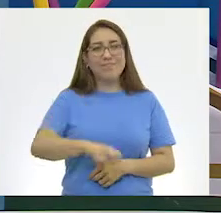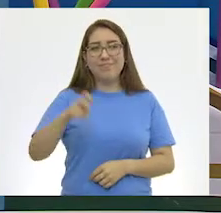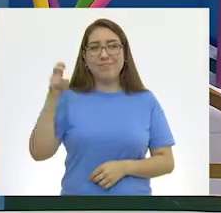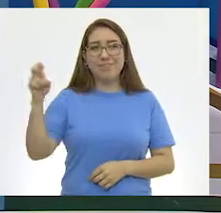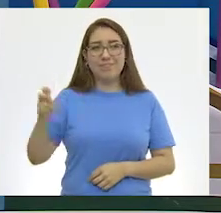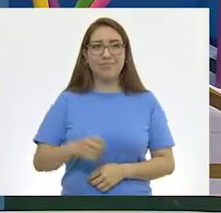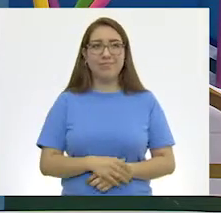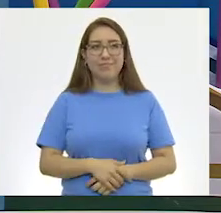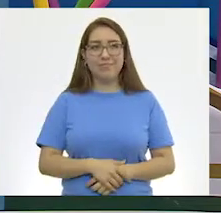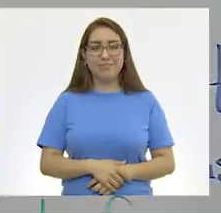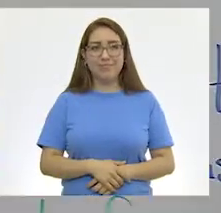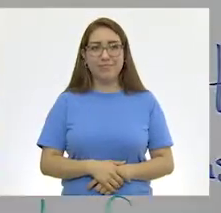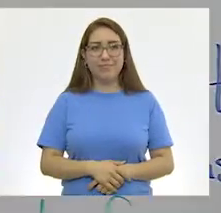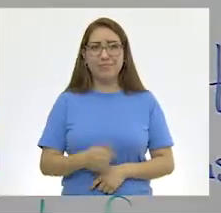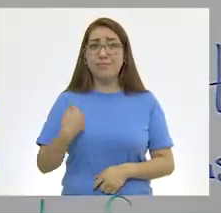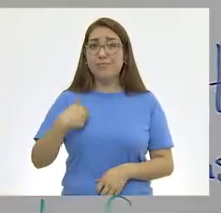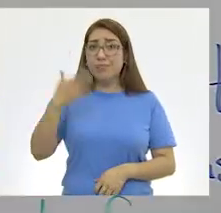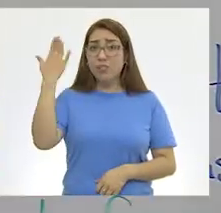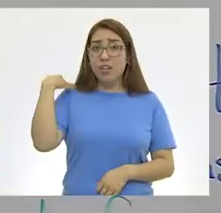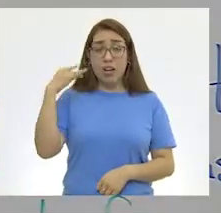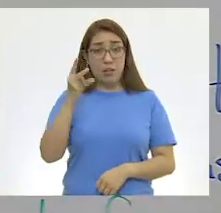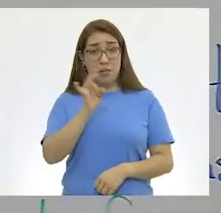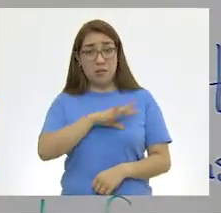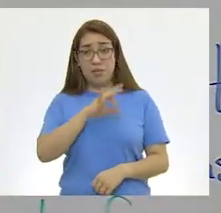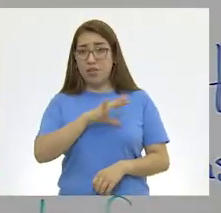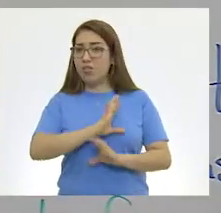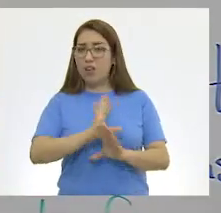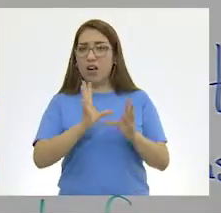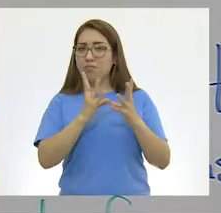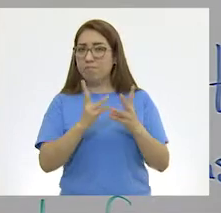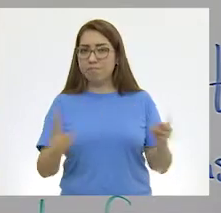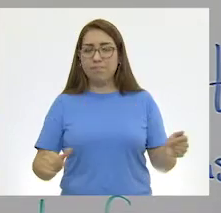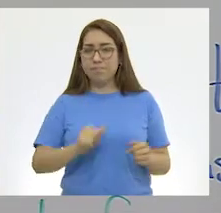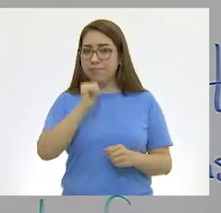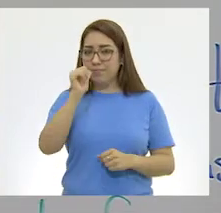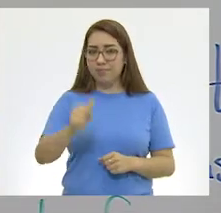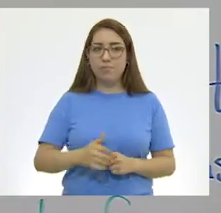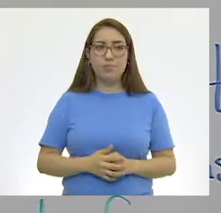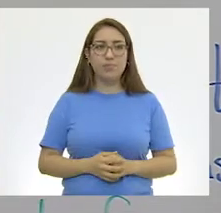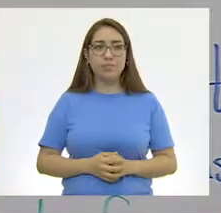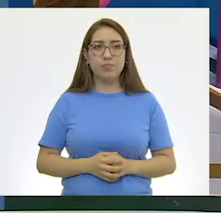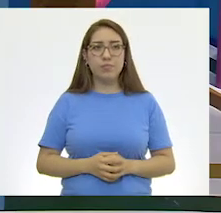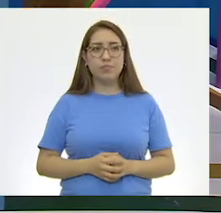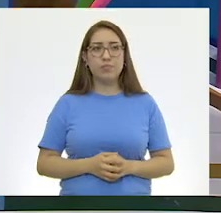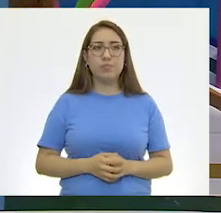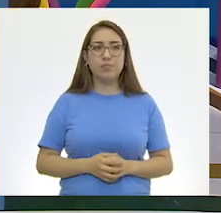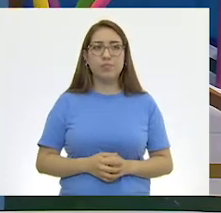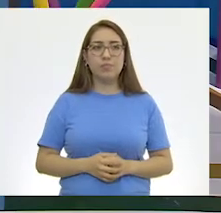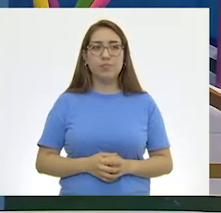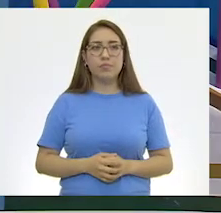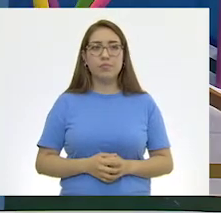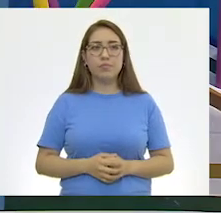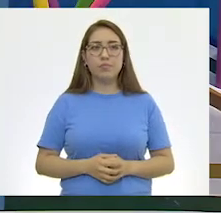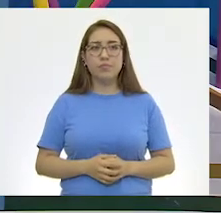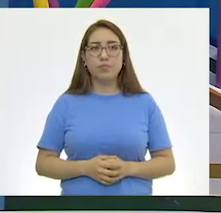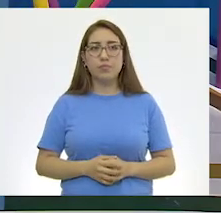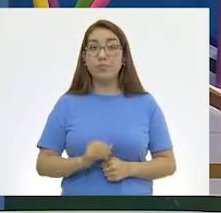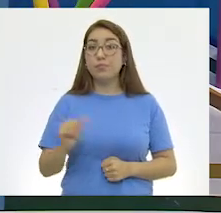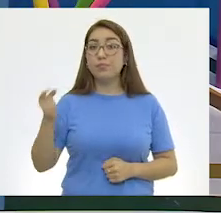abejas. Antes les tenía miedo, pero ya no. ¿En serio? Ya no. ¡Ay, mira, un colibrí! ¡Qué